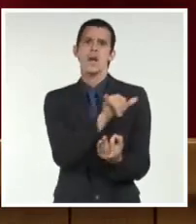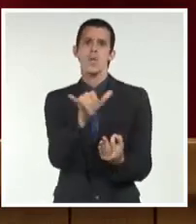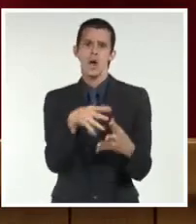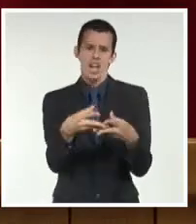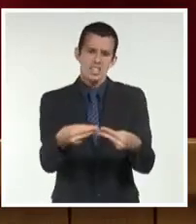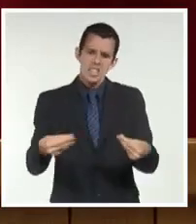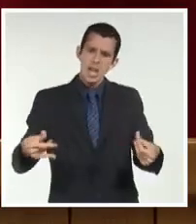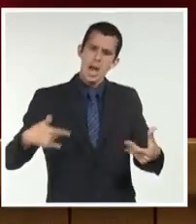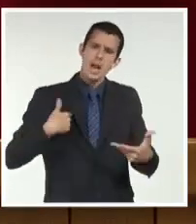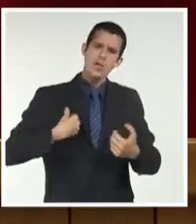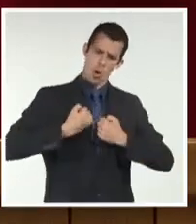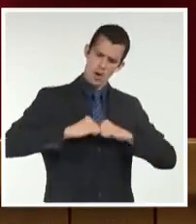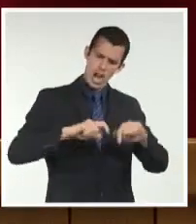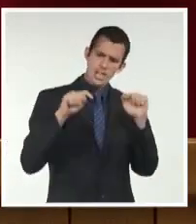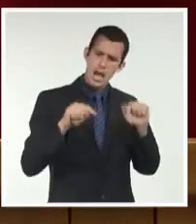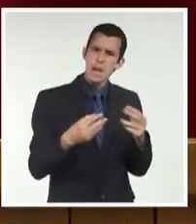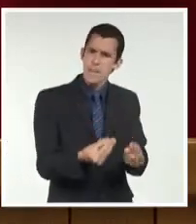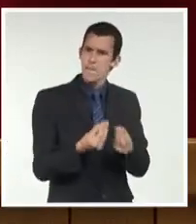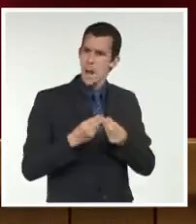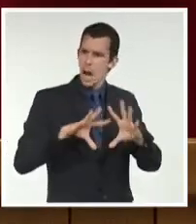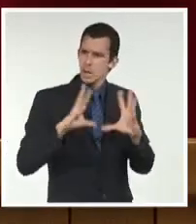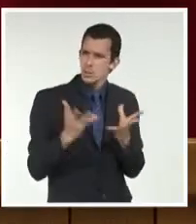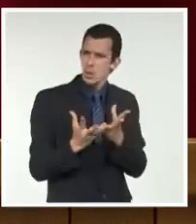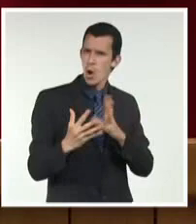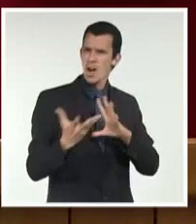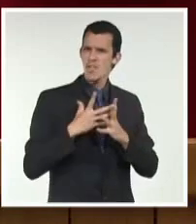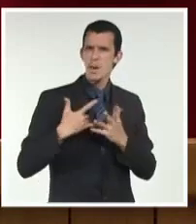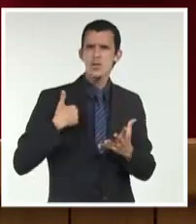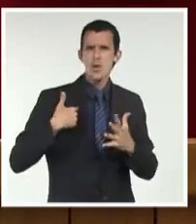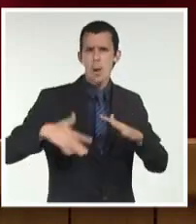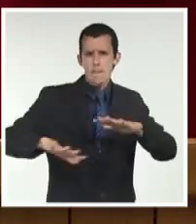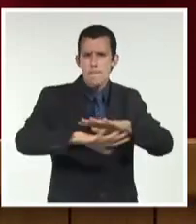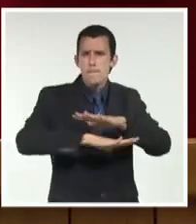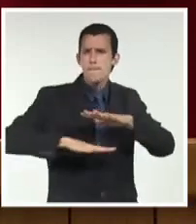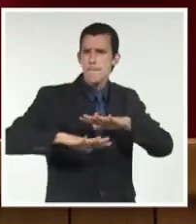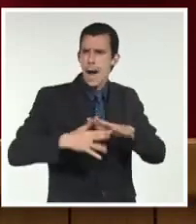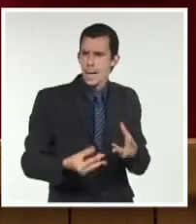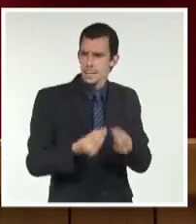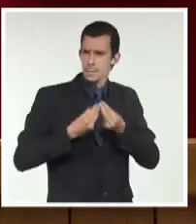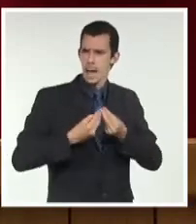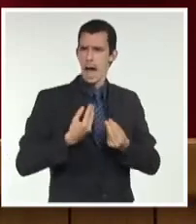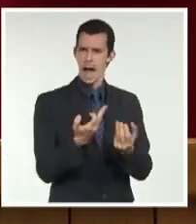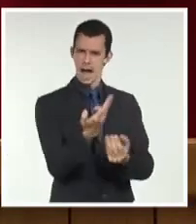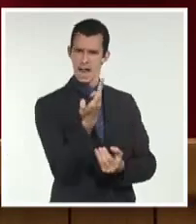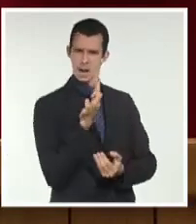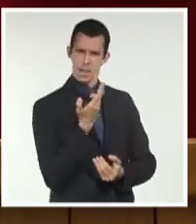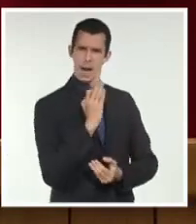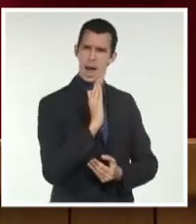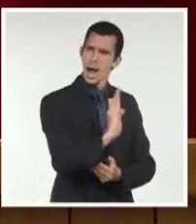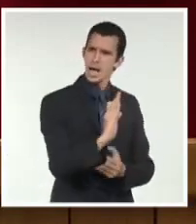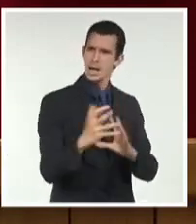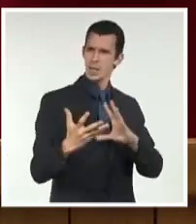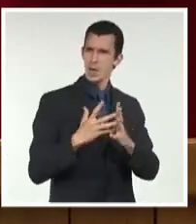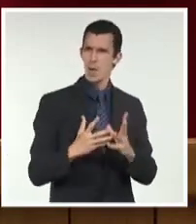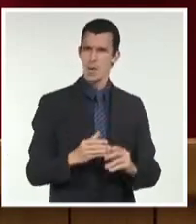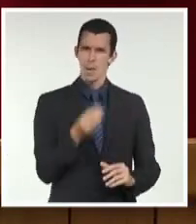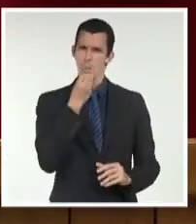identidad, de civismo, de solidaridad, de respeto, de altruismo.